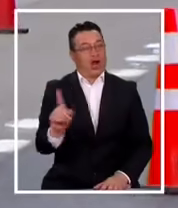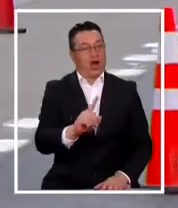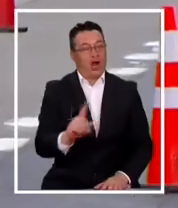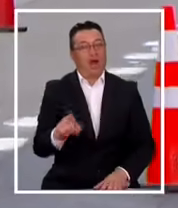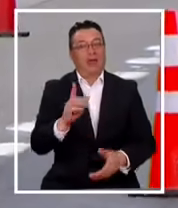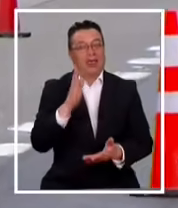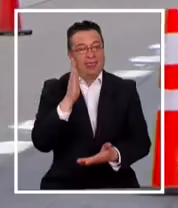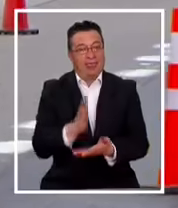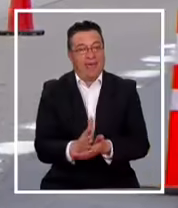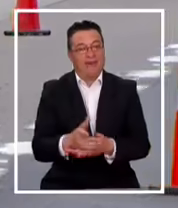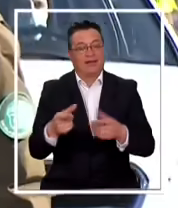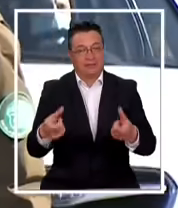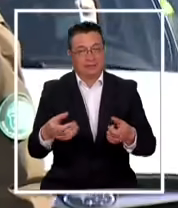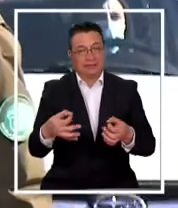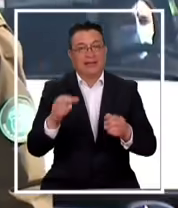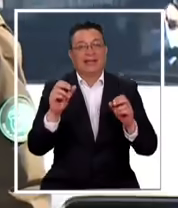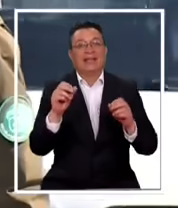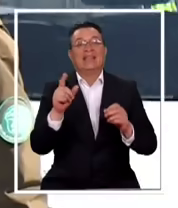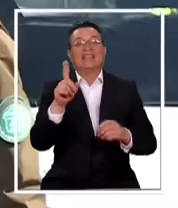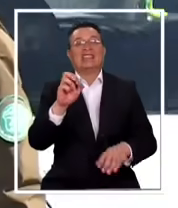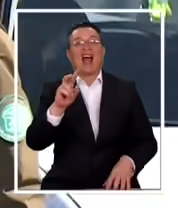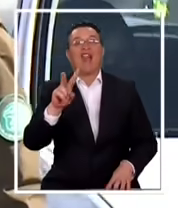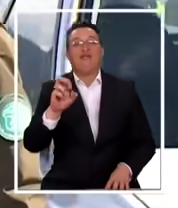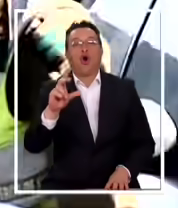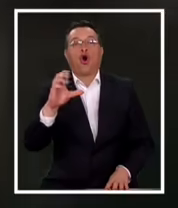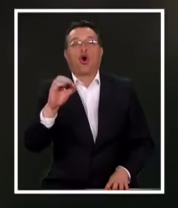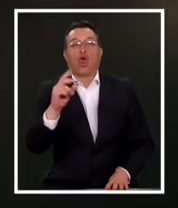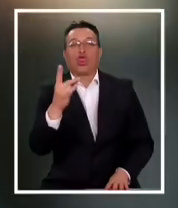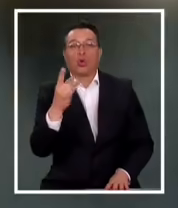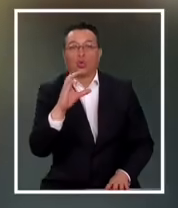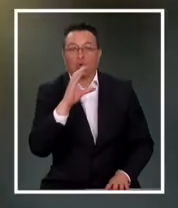sanitario deberá presentar el salvoconducto correspondiente.